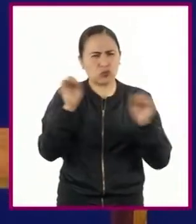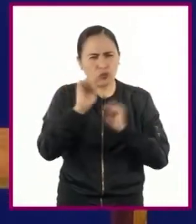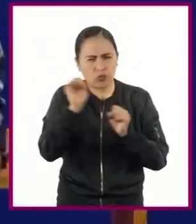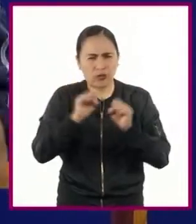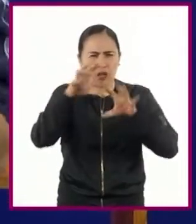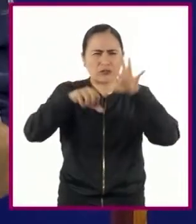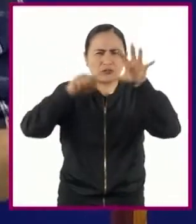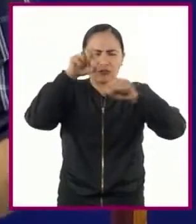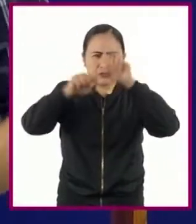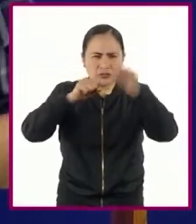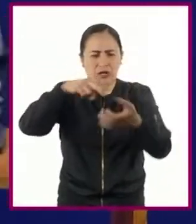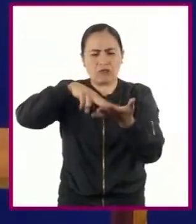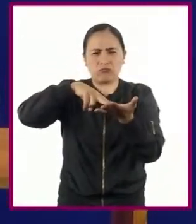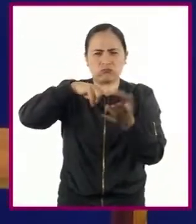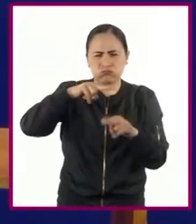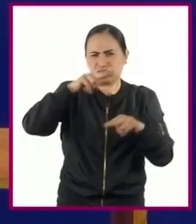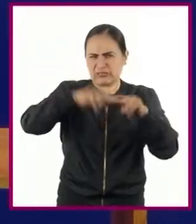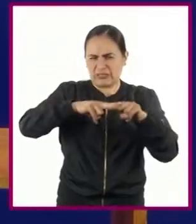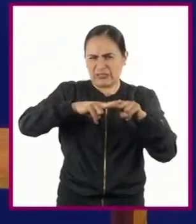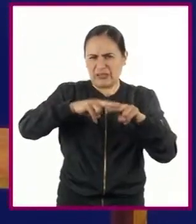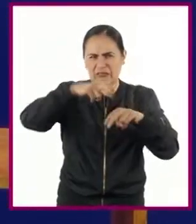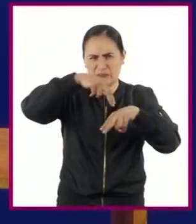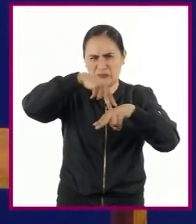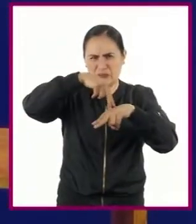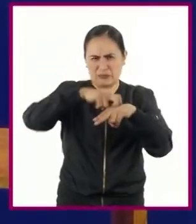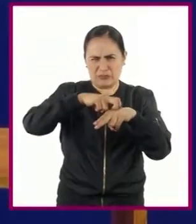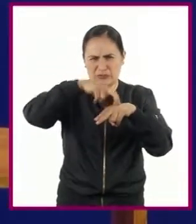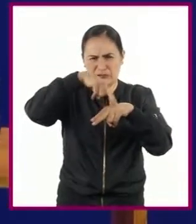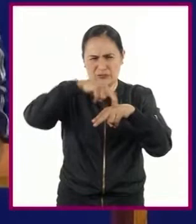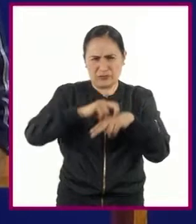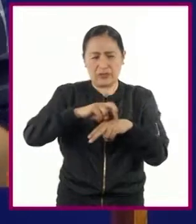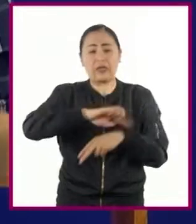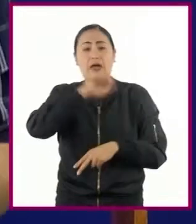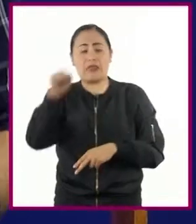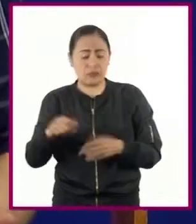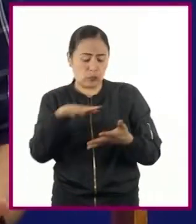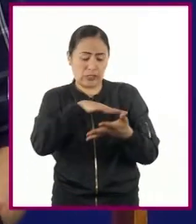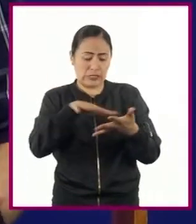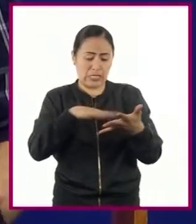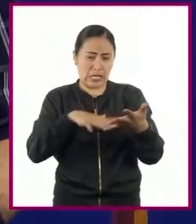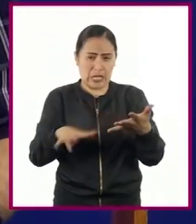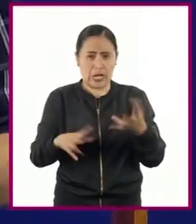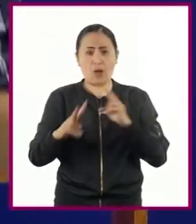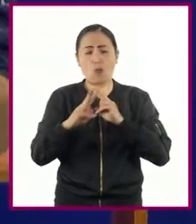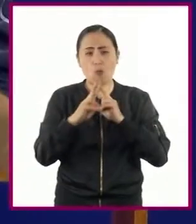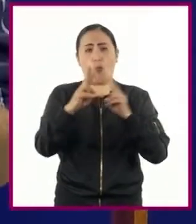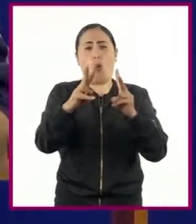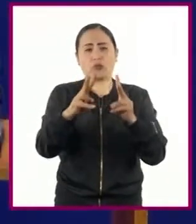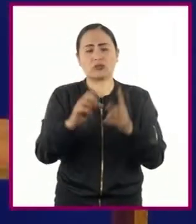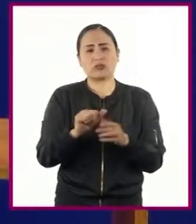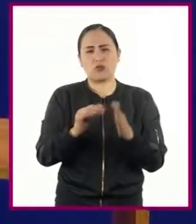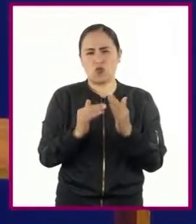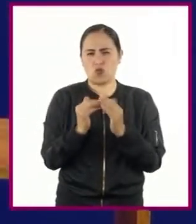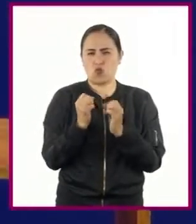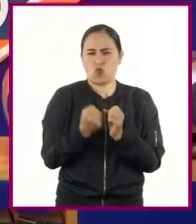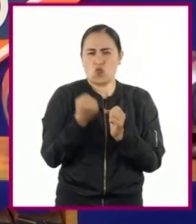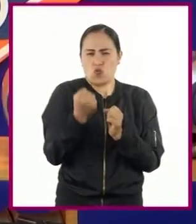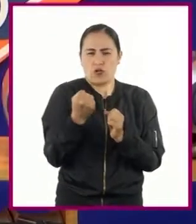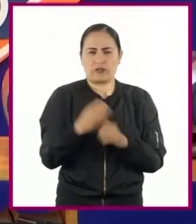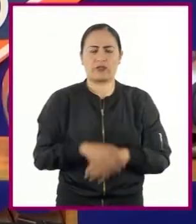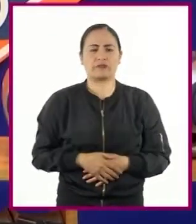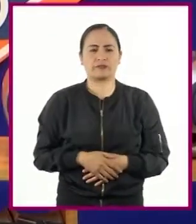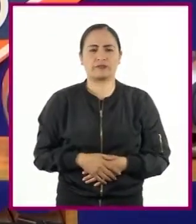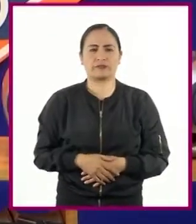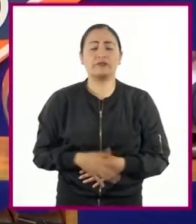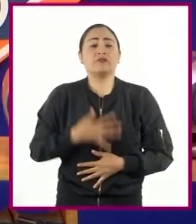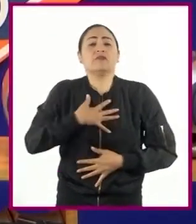bicicleta, sentadillas, etc. Y enseguida ponernos a leer en voz alta. Sí, cuando el jadeo